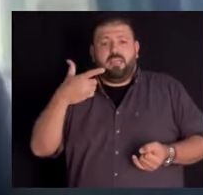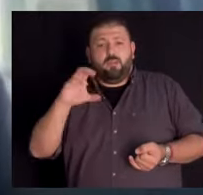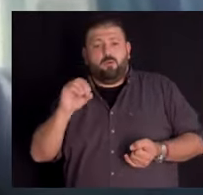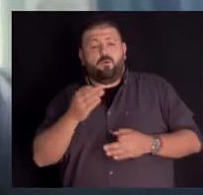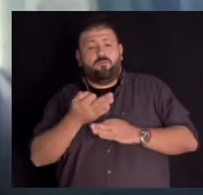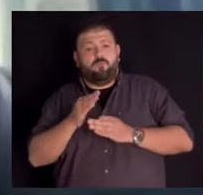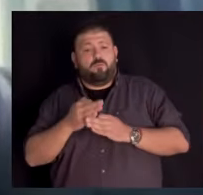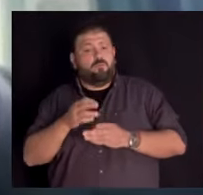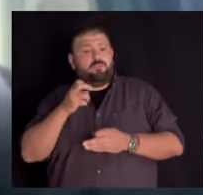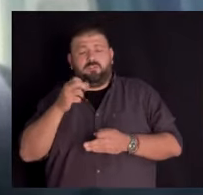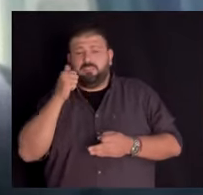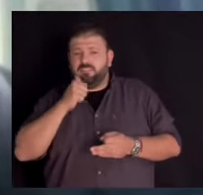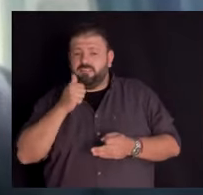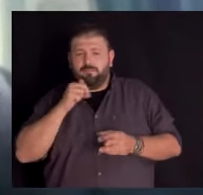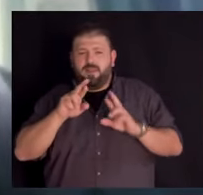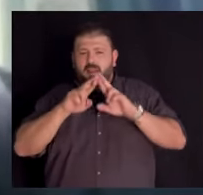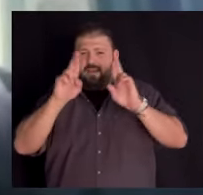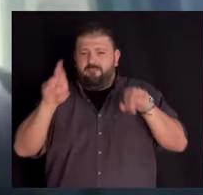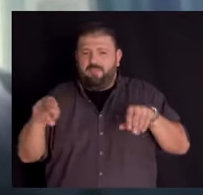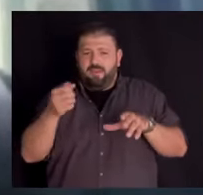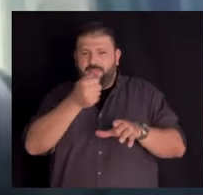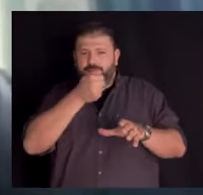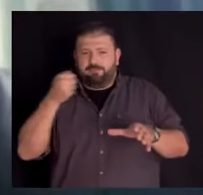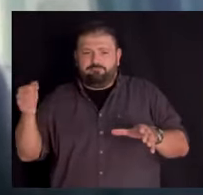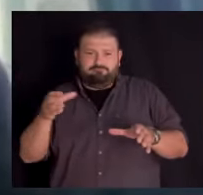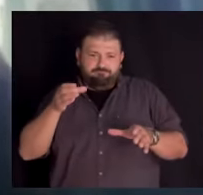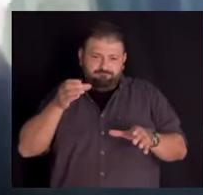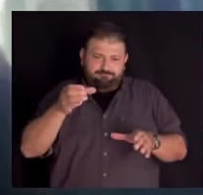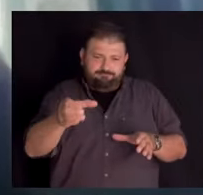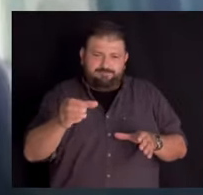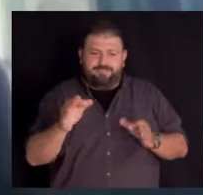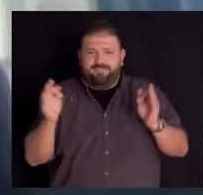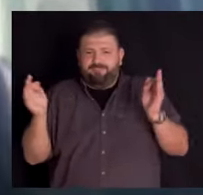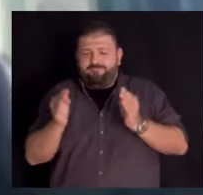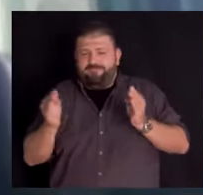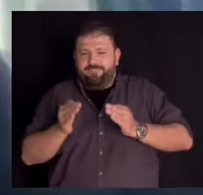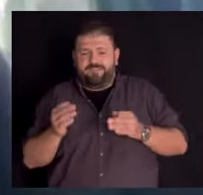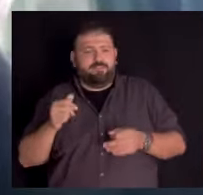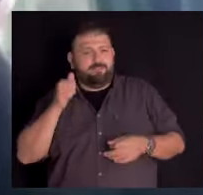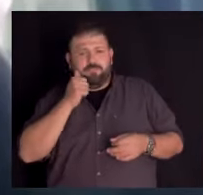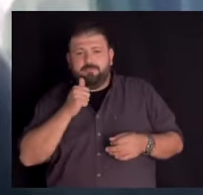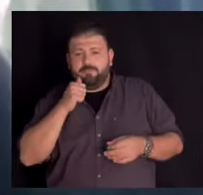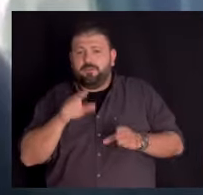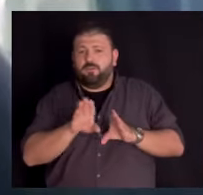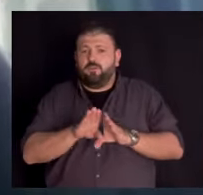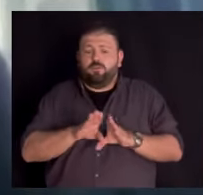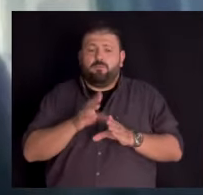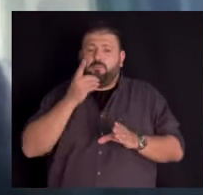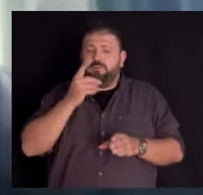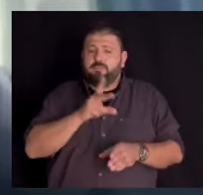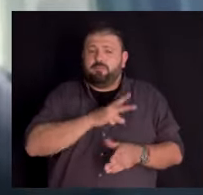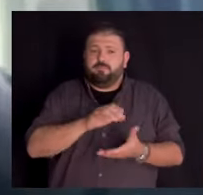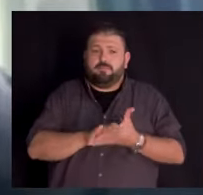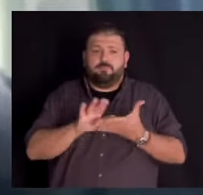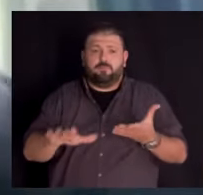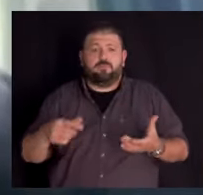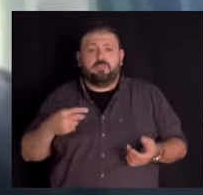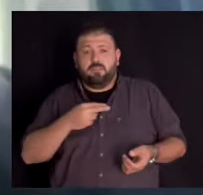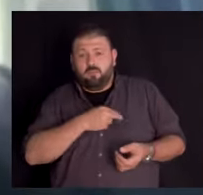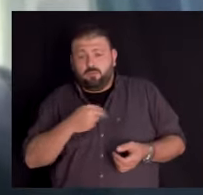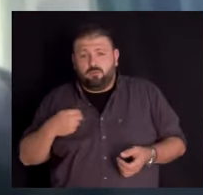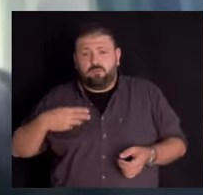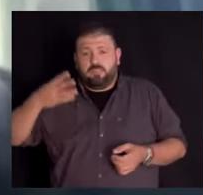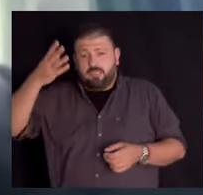siempre en nuestro refrigerador, en nuestra despensa. Como dice mi esposa, la licenciada Alemán, hay que aprender a surtir